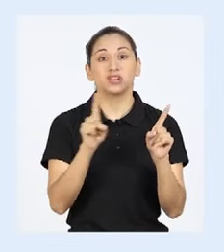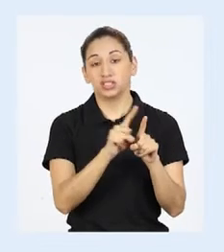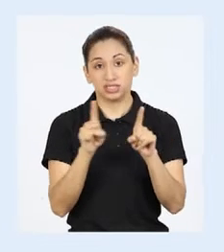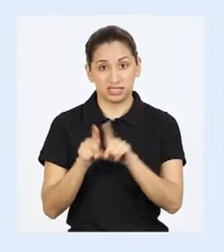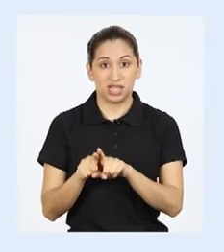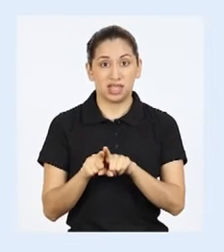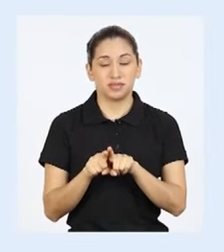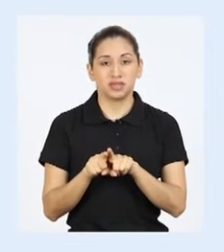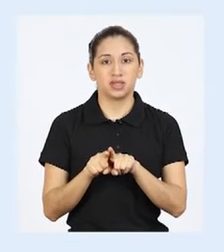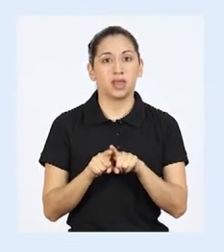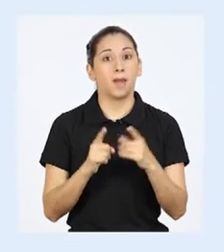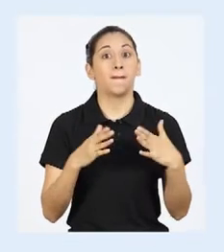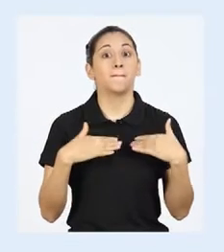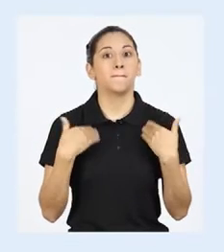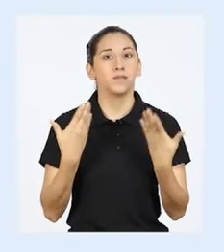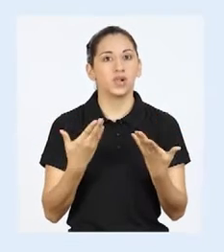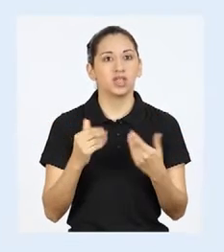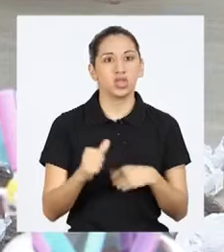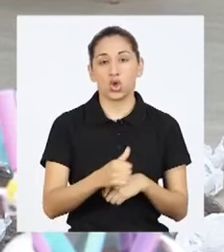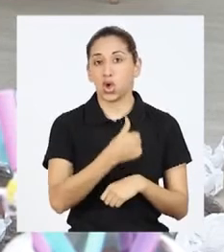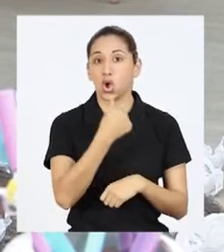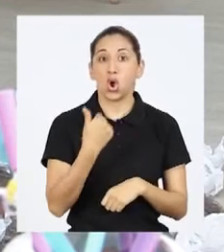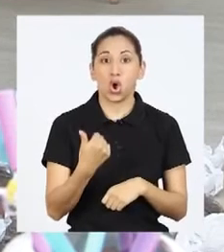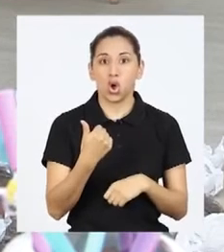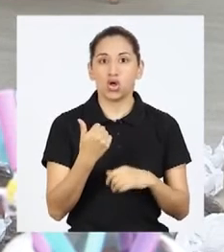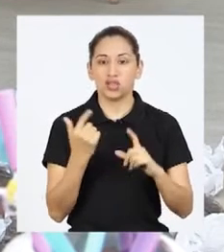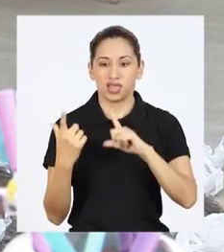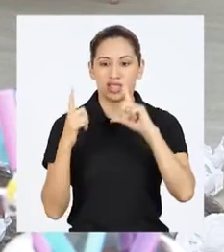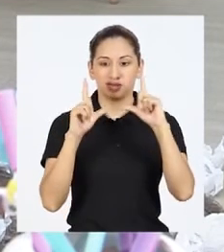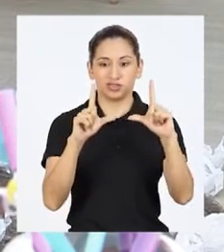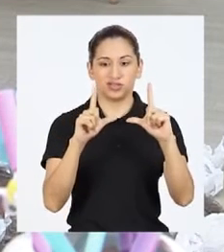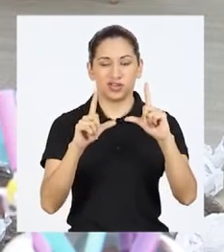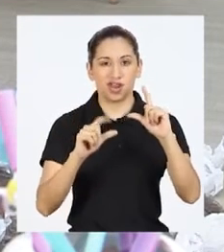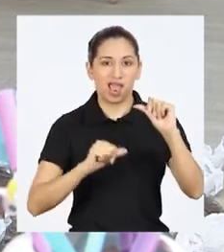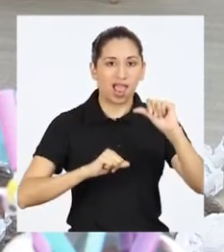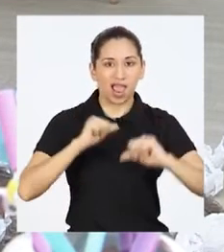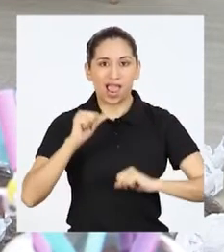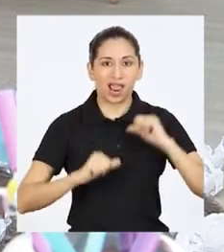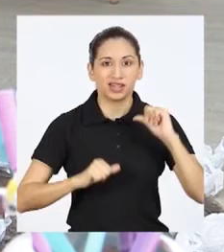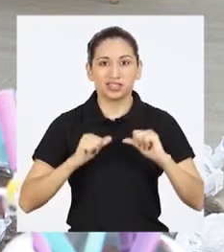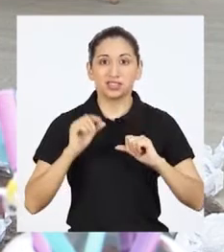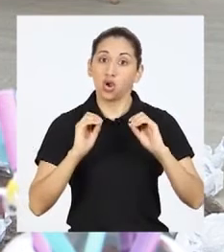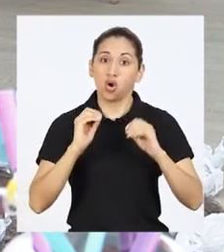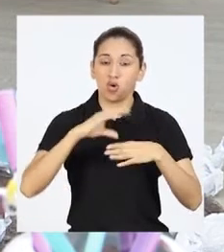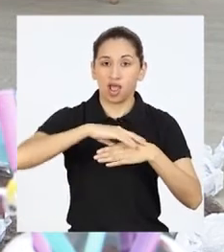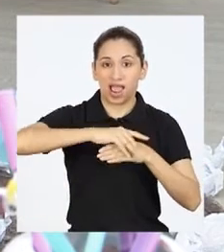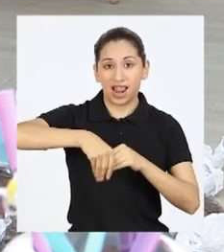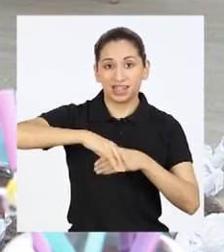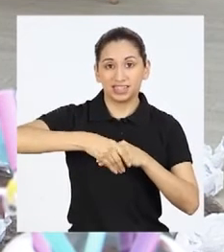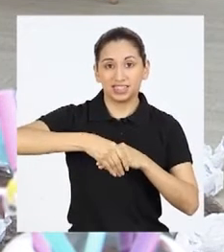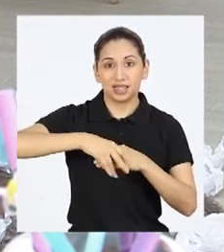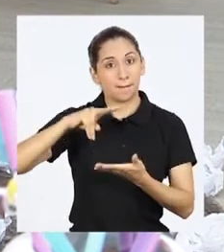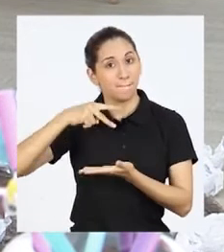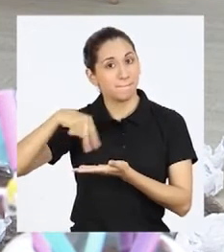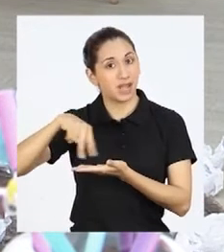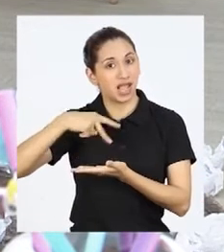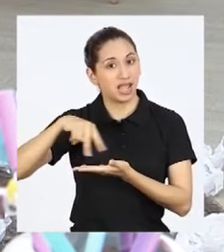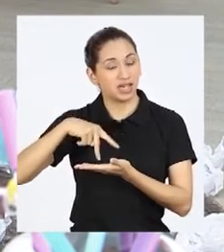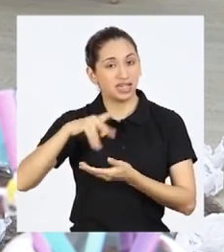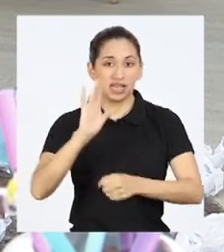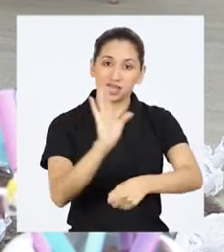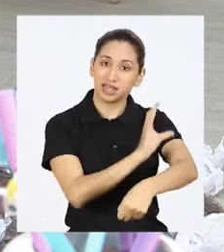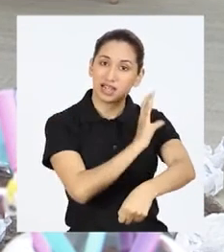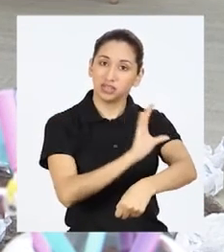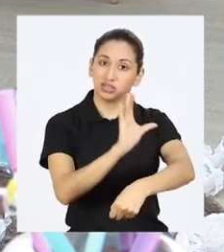ser otra expresión artística, como una artesanía, una danza, una